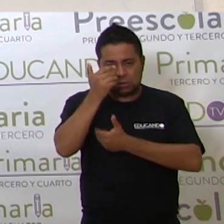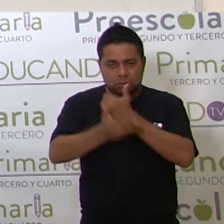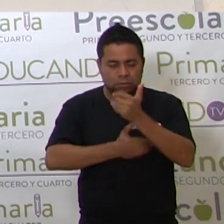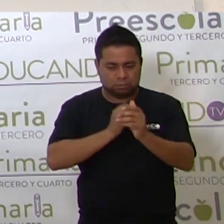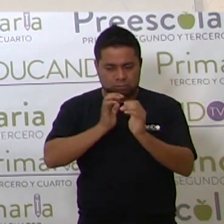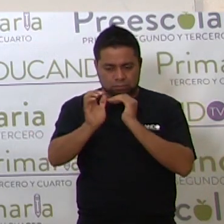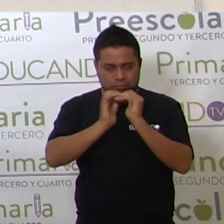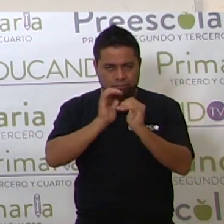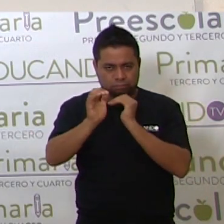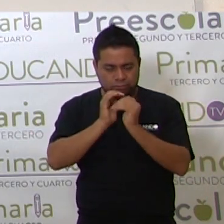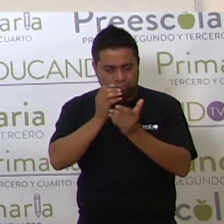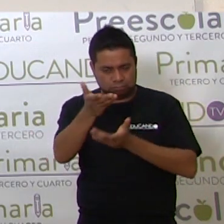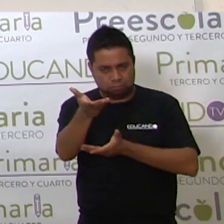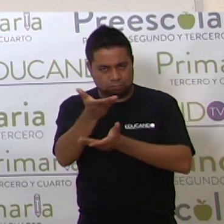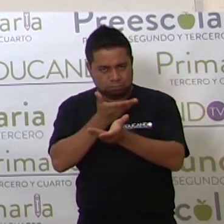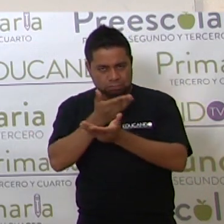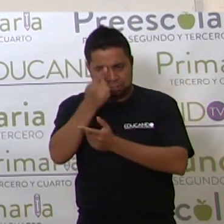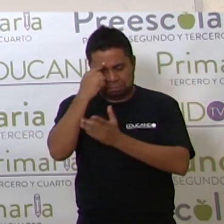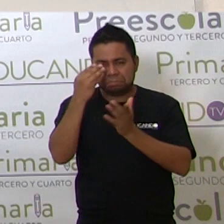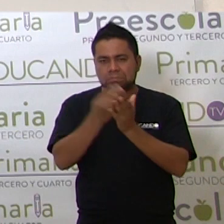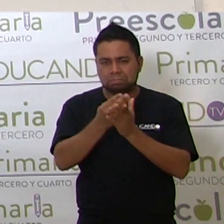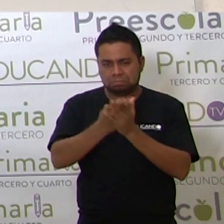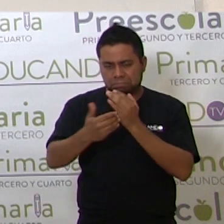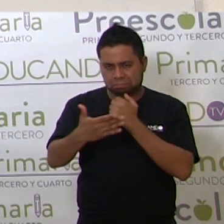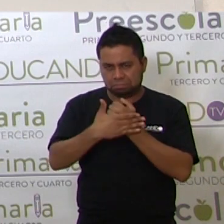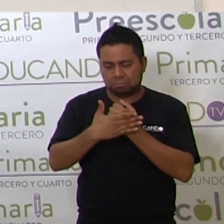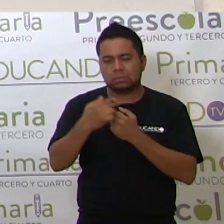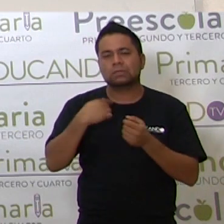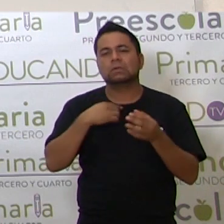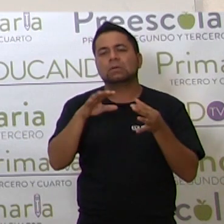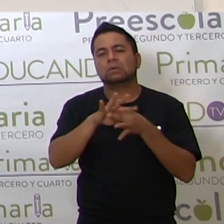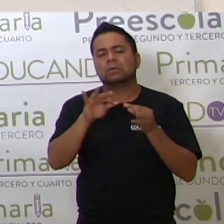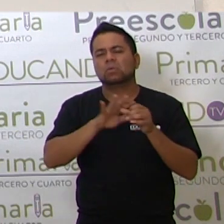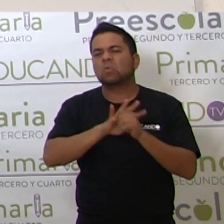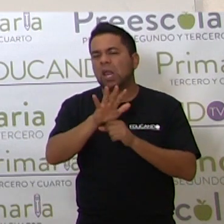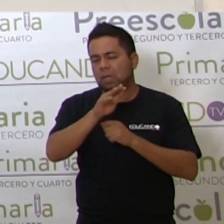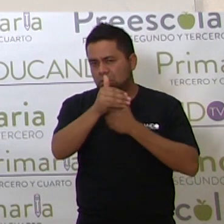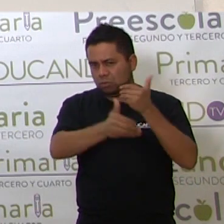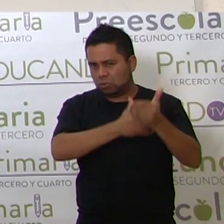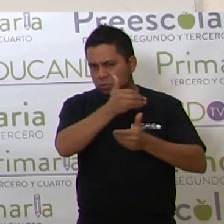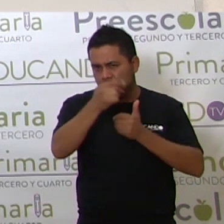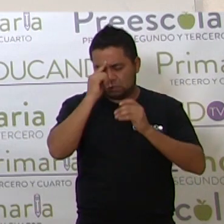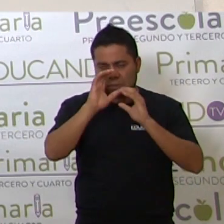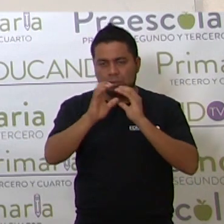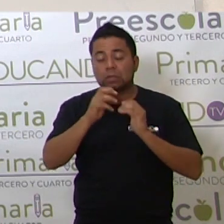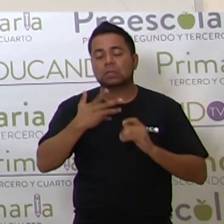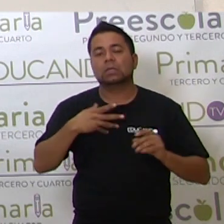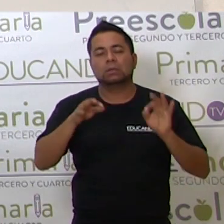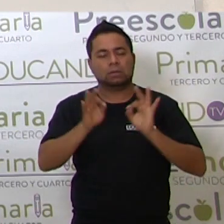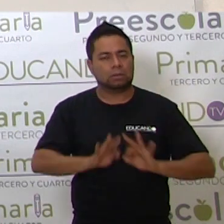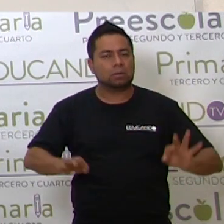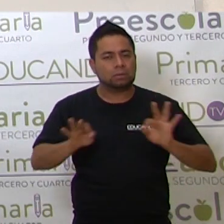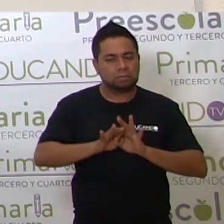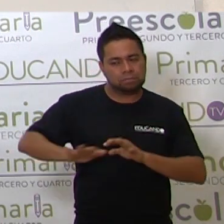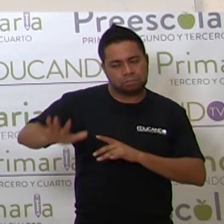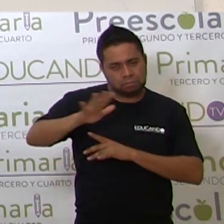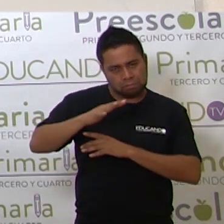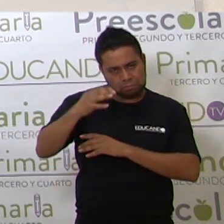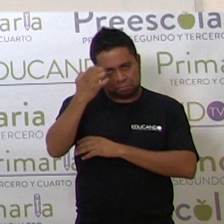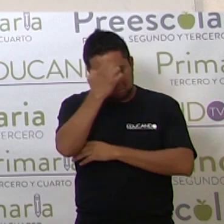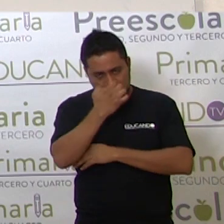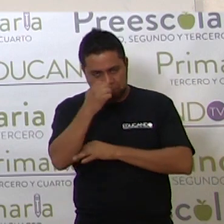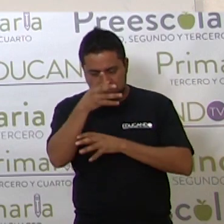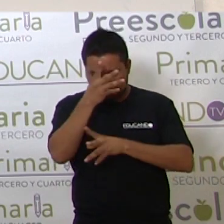comunicación en una siguiente sesión vamos a ver sobre este proceso que es muy importante que vayamos a analizarlo y